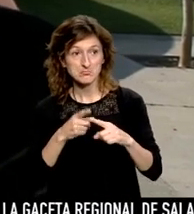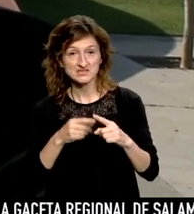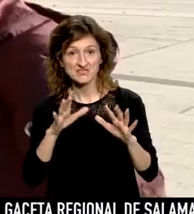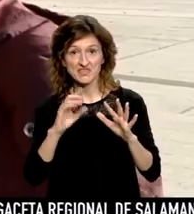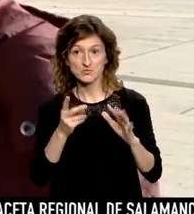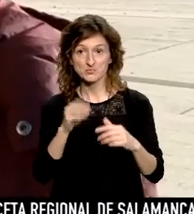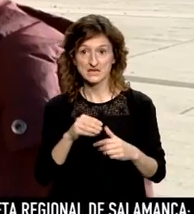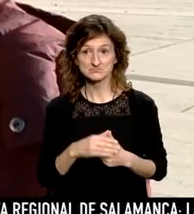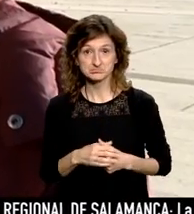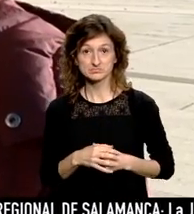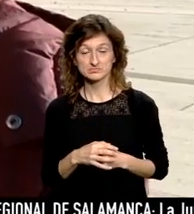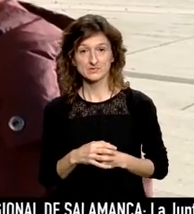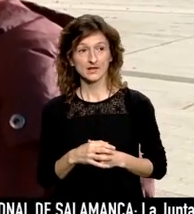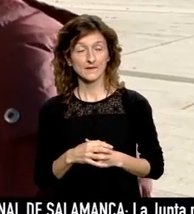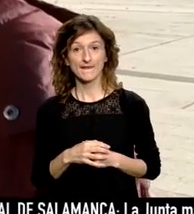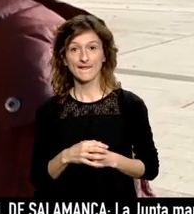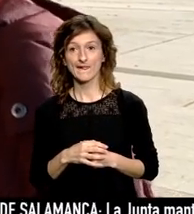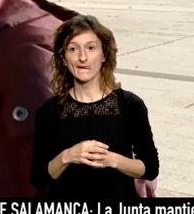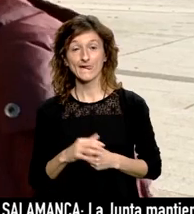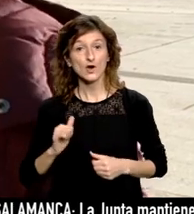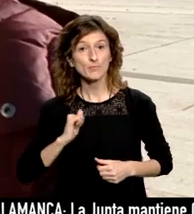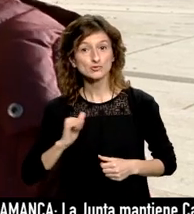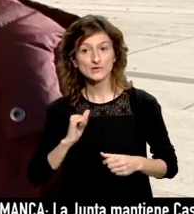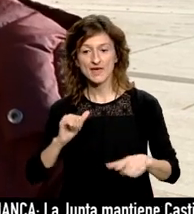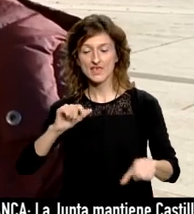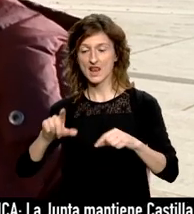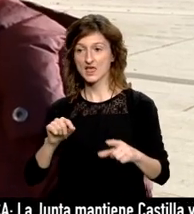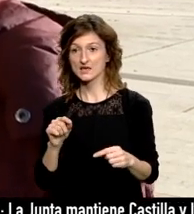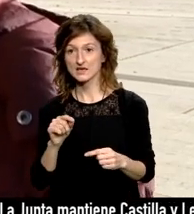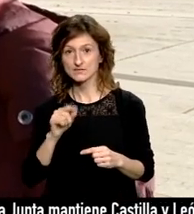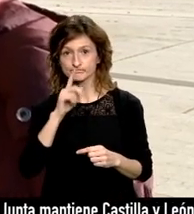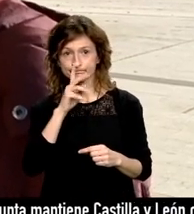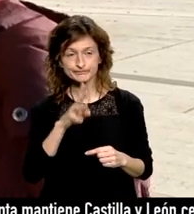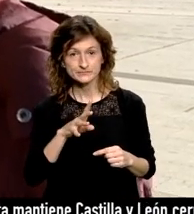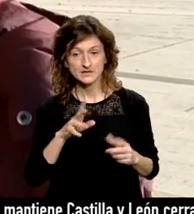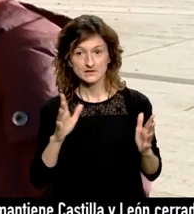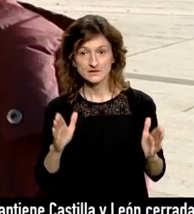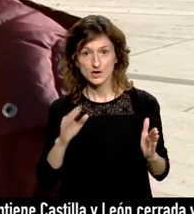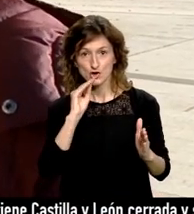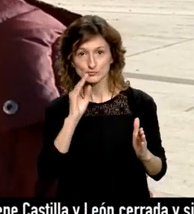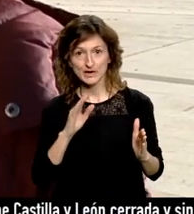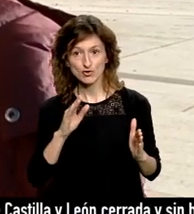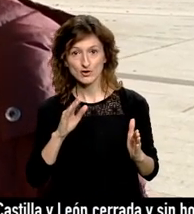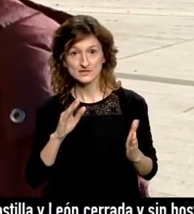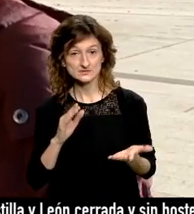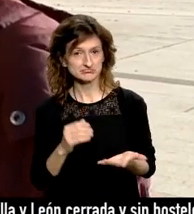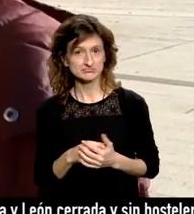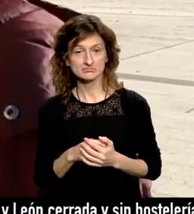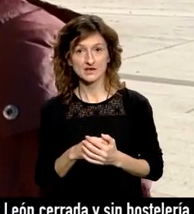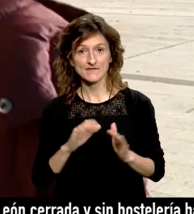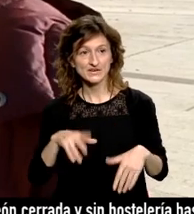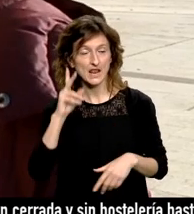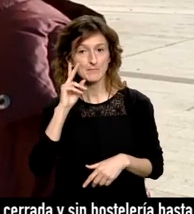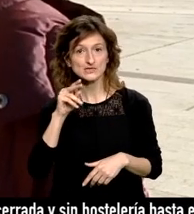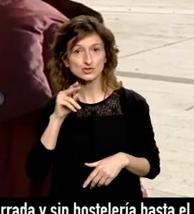vamos a subir 10 euros. Que tengas la oportunidad de elegir no sé cuántos años y siempre vas a elegir los mejores, pues bueno, tendrás